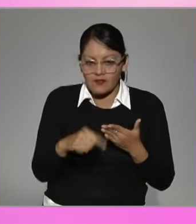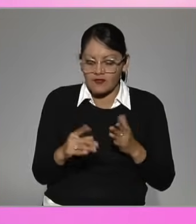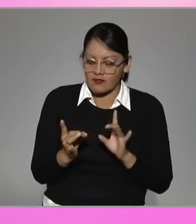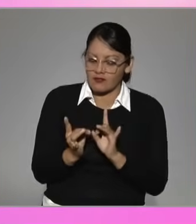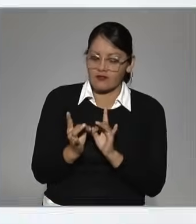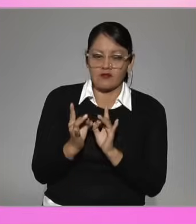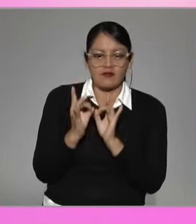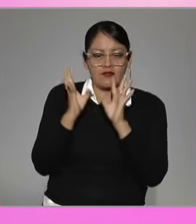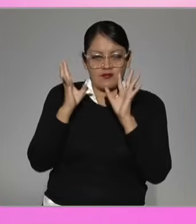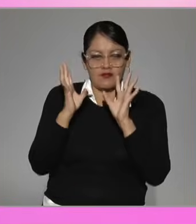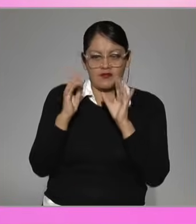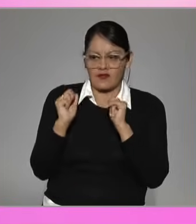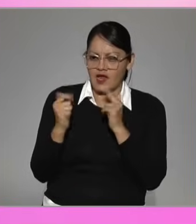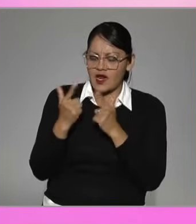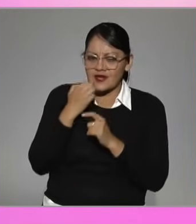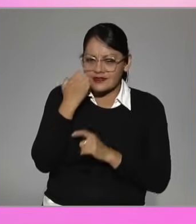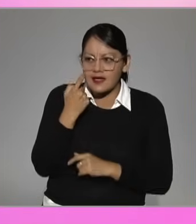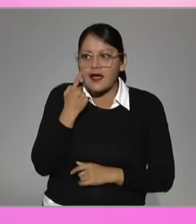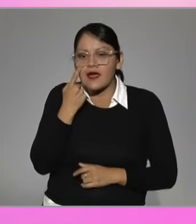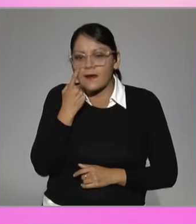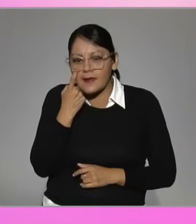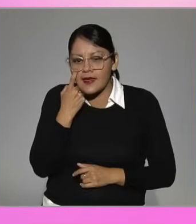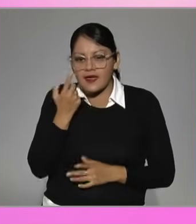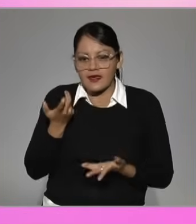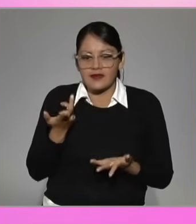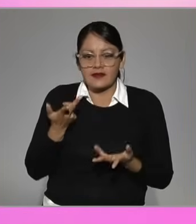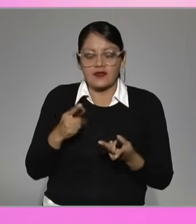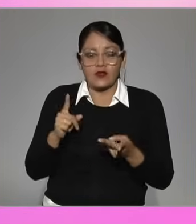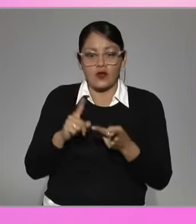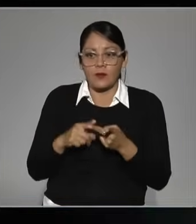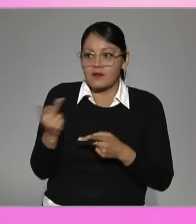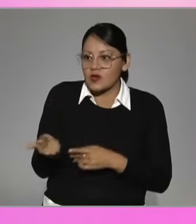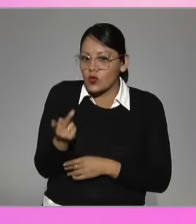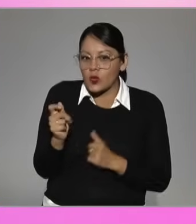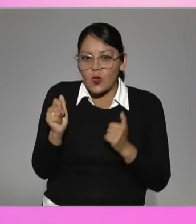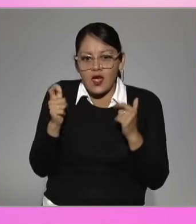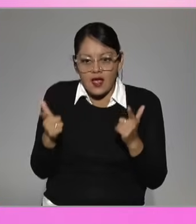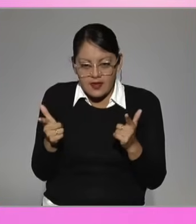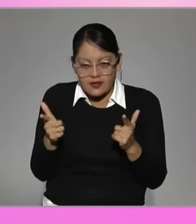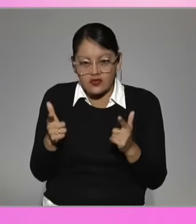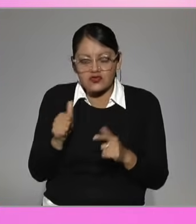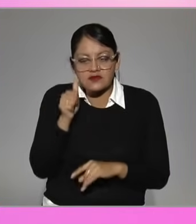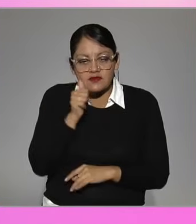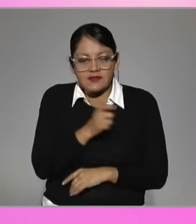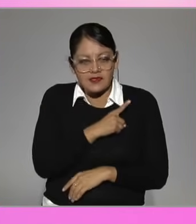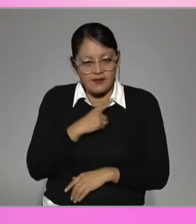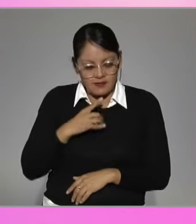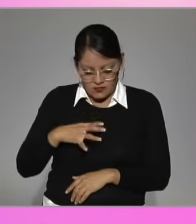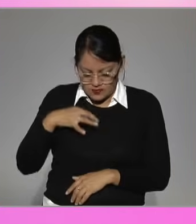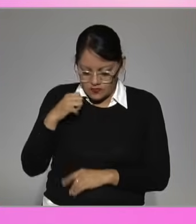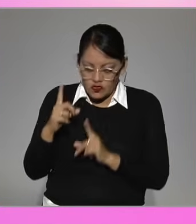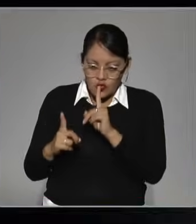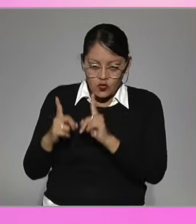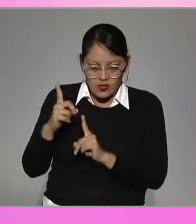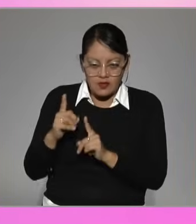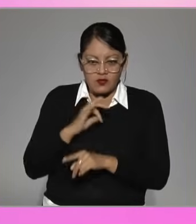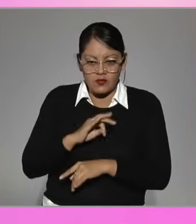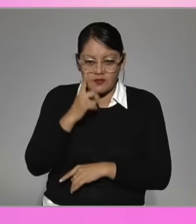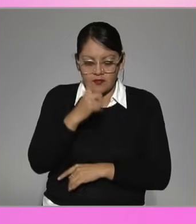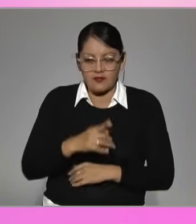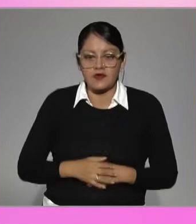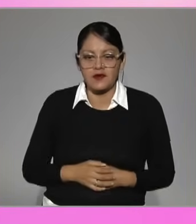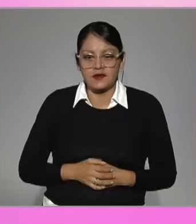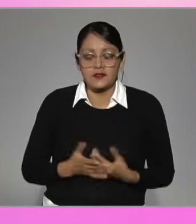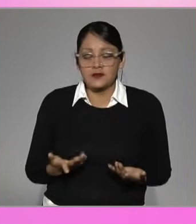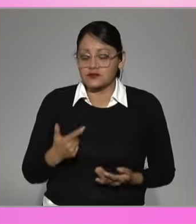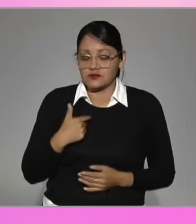situación que ellos vieran en la escuela o algo que preguntaran, pues siempre tratar de resolver sus dudas. Yo no